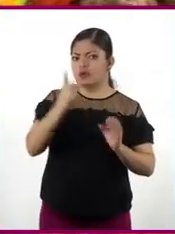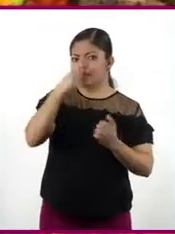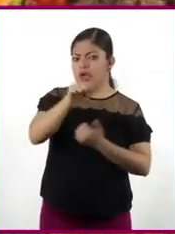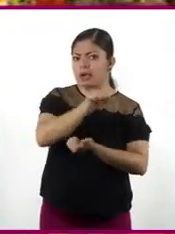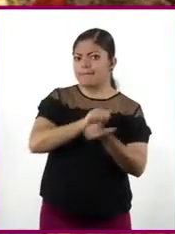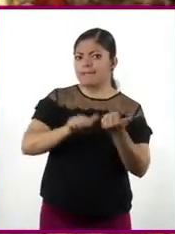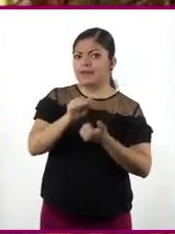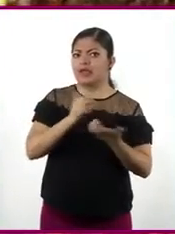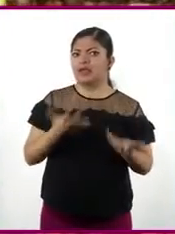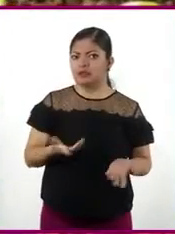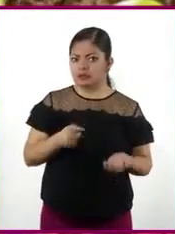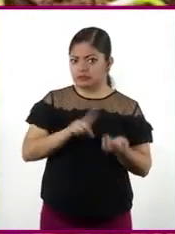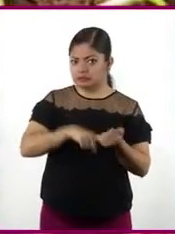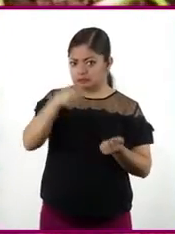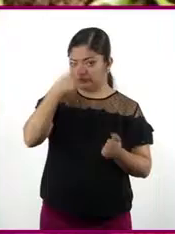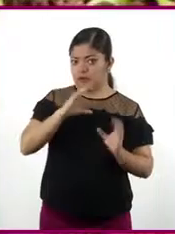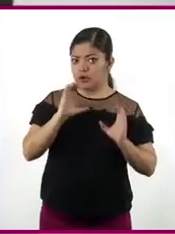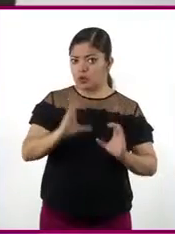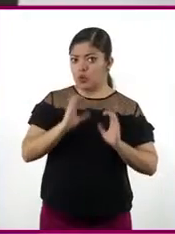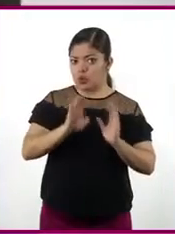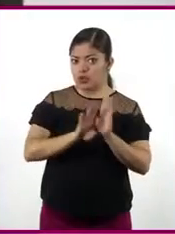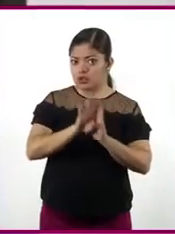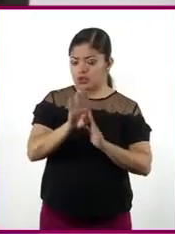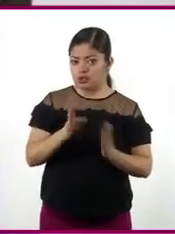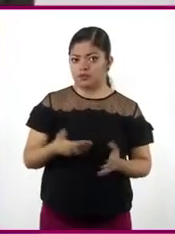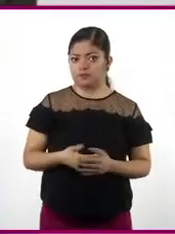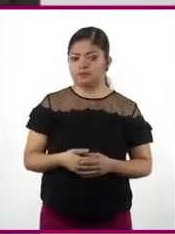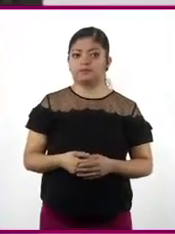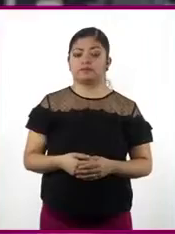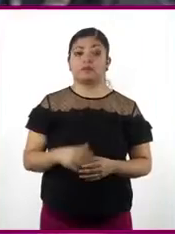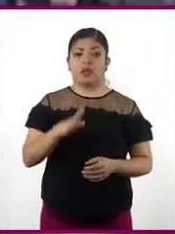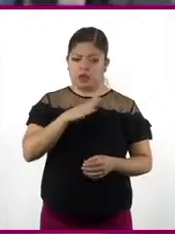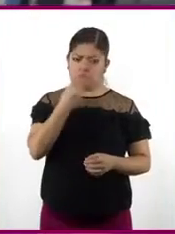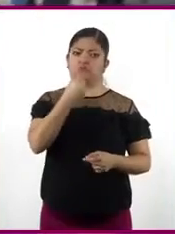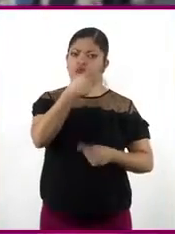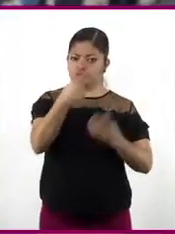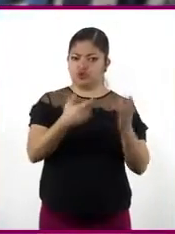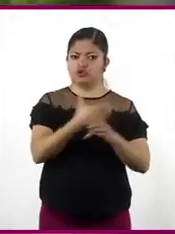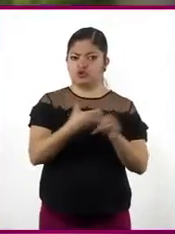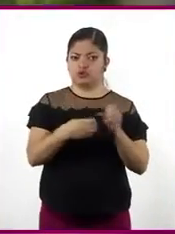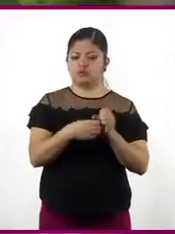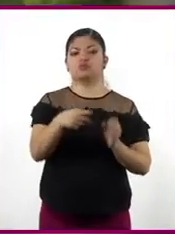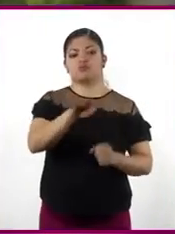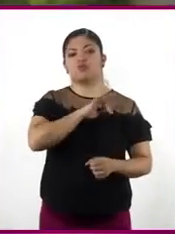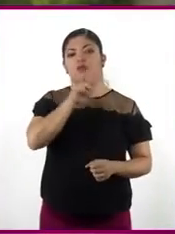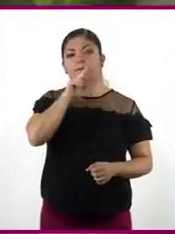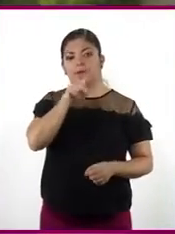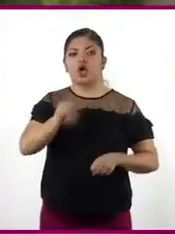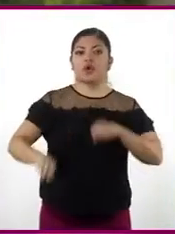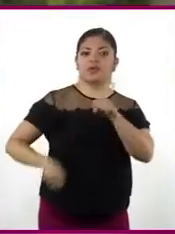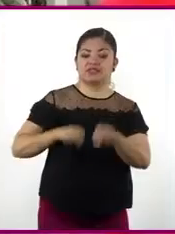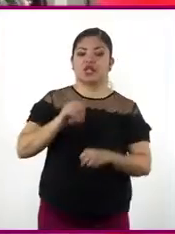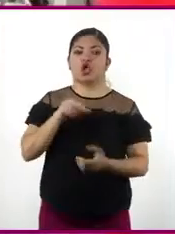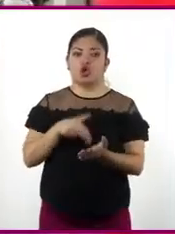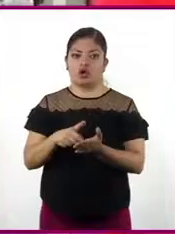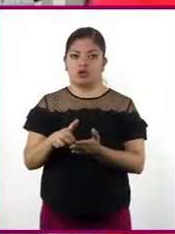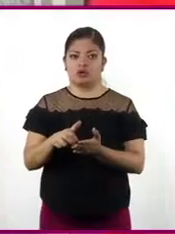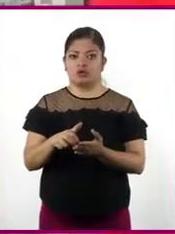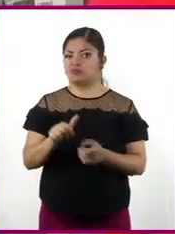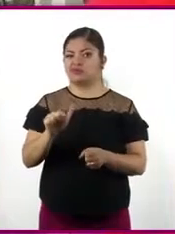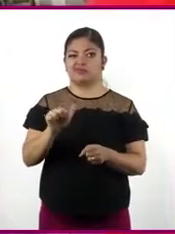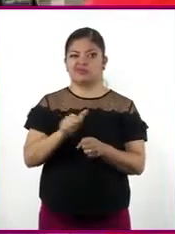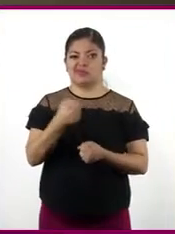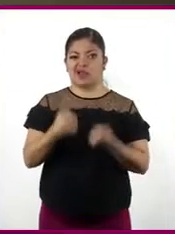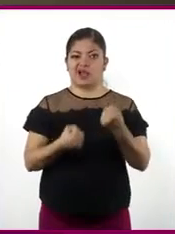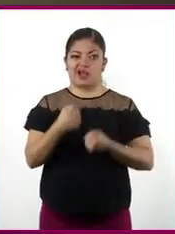en busca de la sustentabilidad? Entre otras cosas, podemos preferir caminar o ir en bicicleta en lugar de usar el